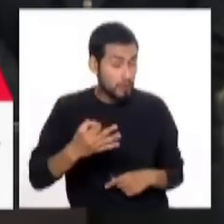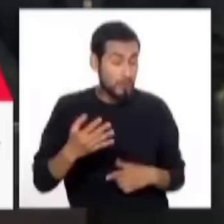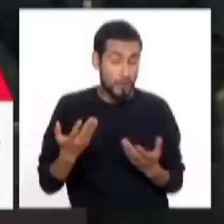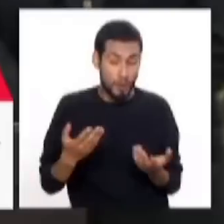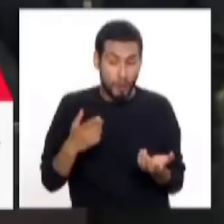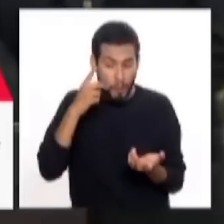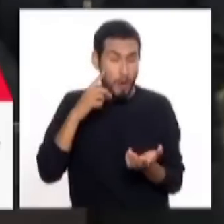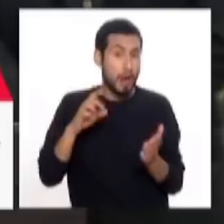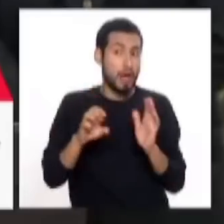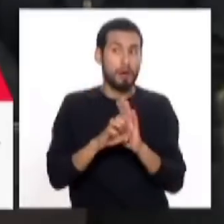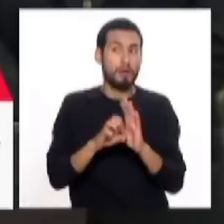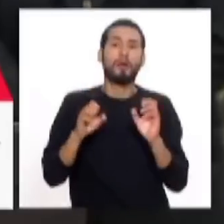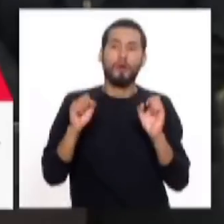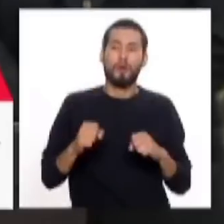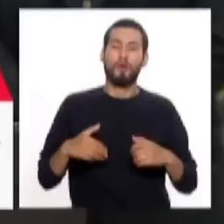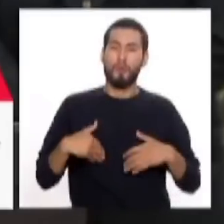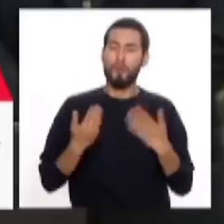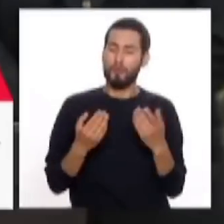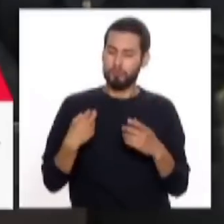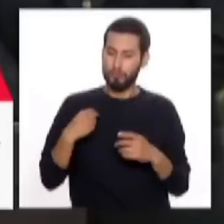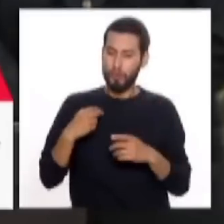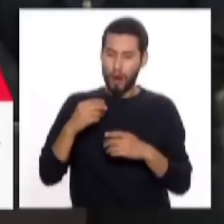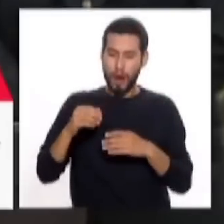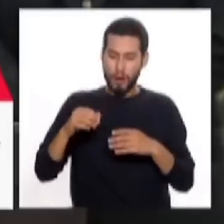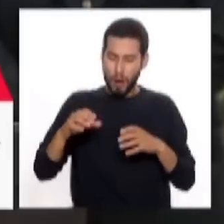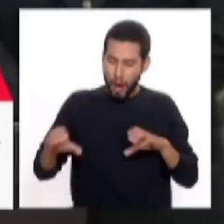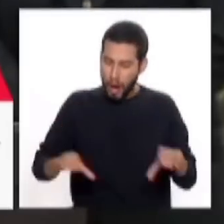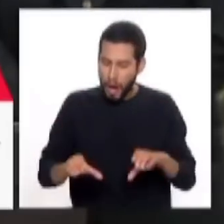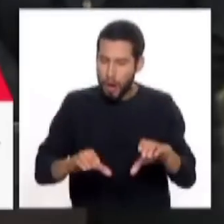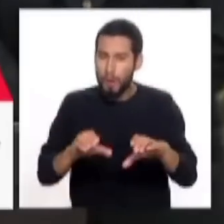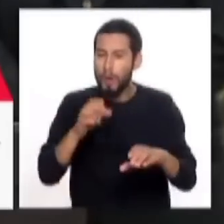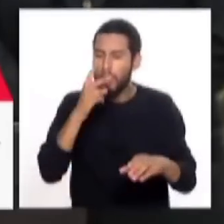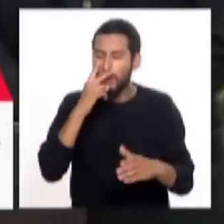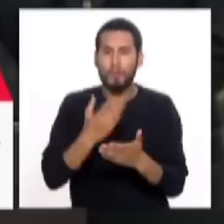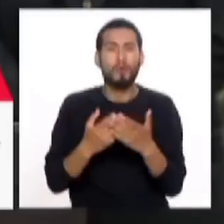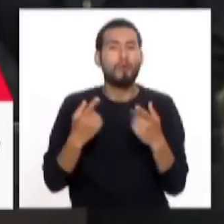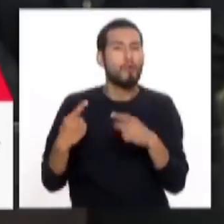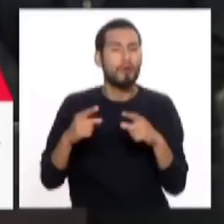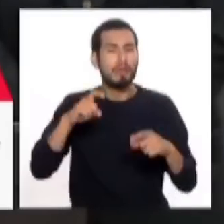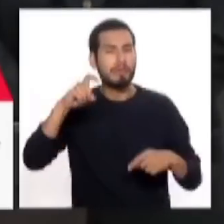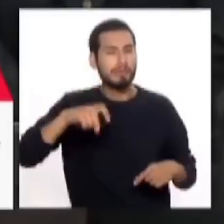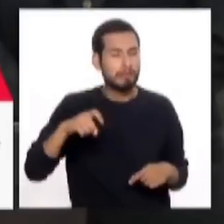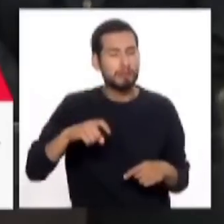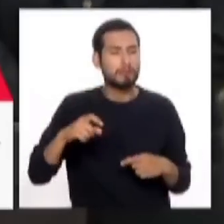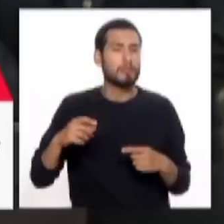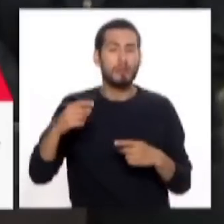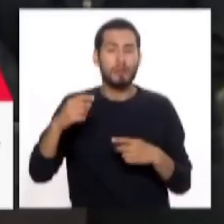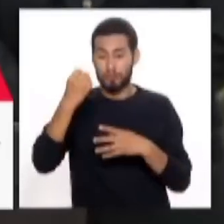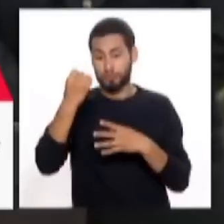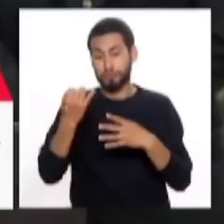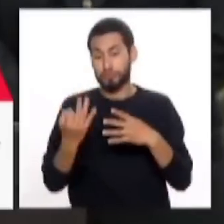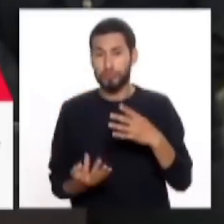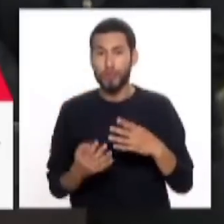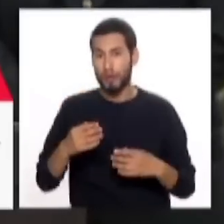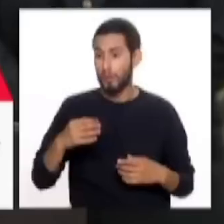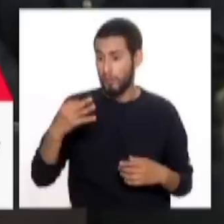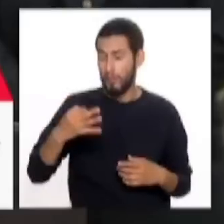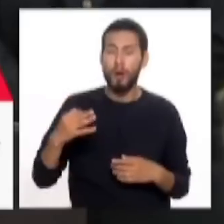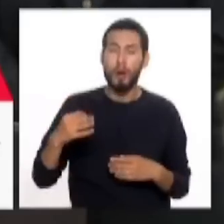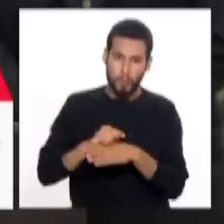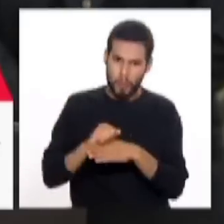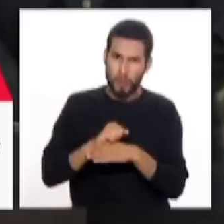va a permitir medir nuestro accionar sobre la base de requerimientos reales. En